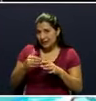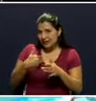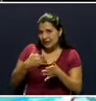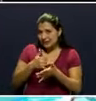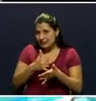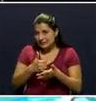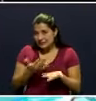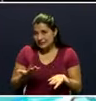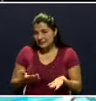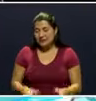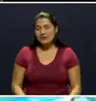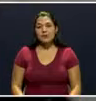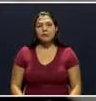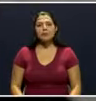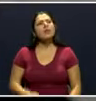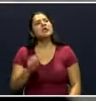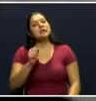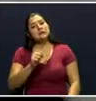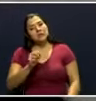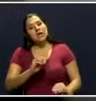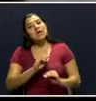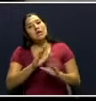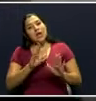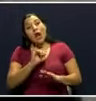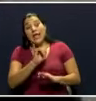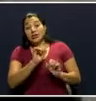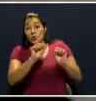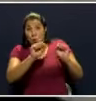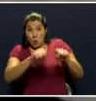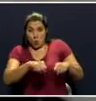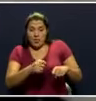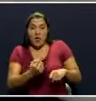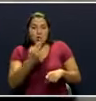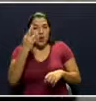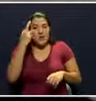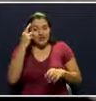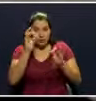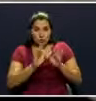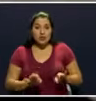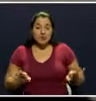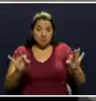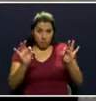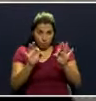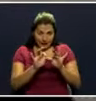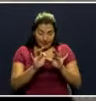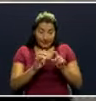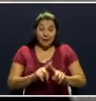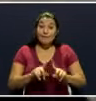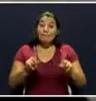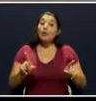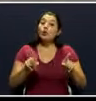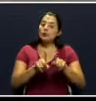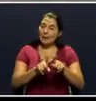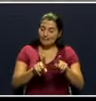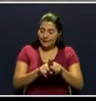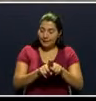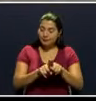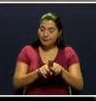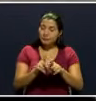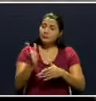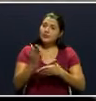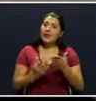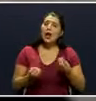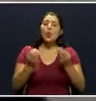Claro, eso puede ser uno de los factores importantes. Sin embargo, también, don Ernesto, hay un tema que es